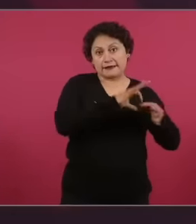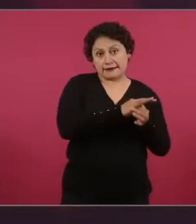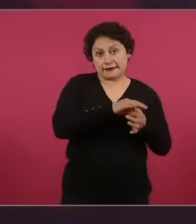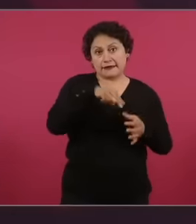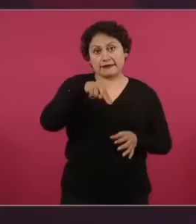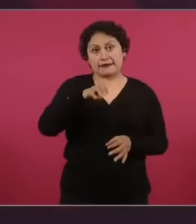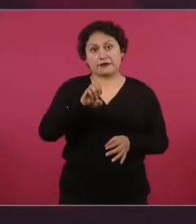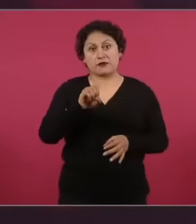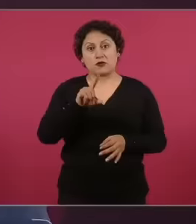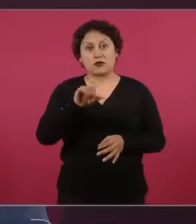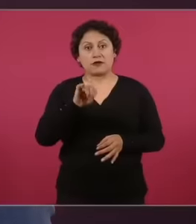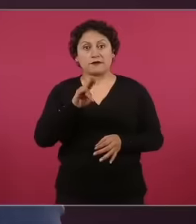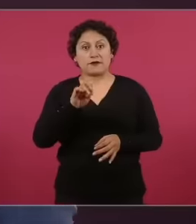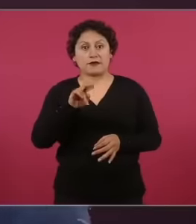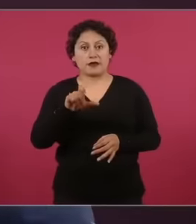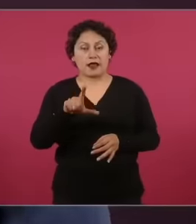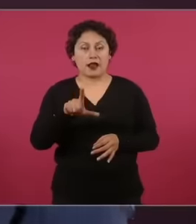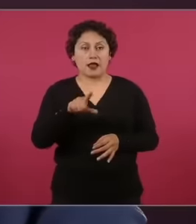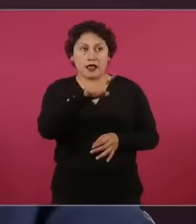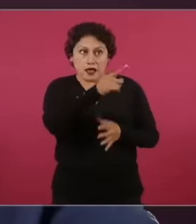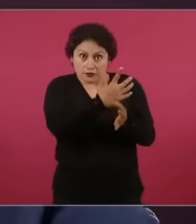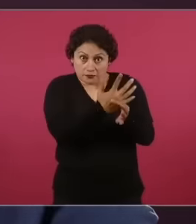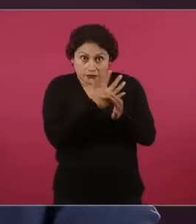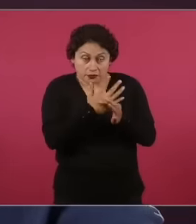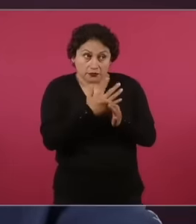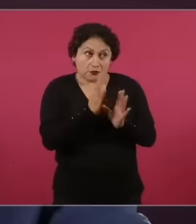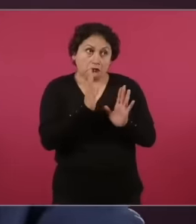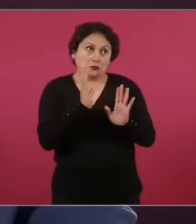yo soy neoliberal. Ah, pues está bien.